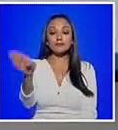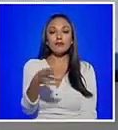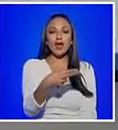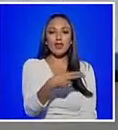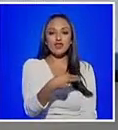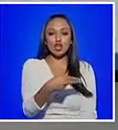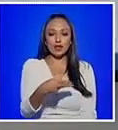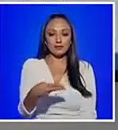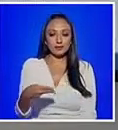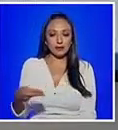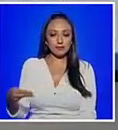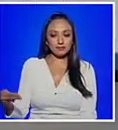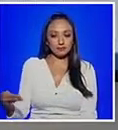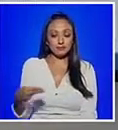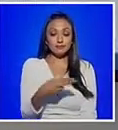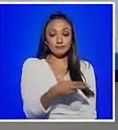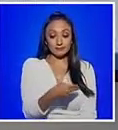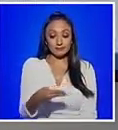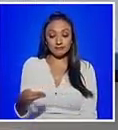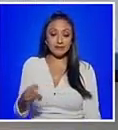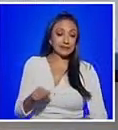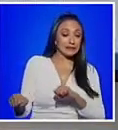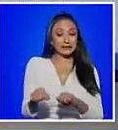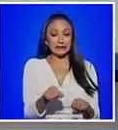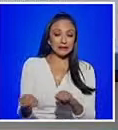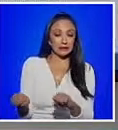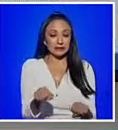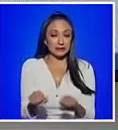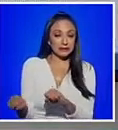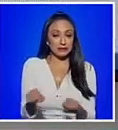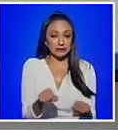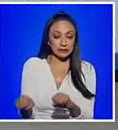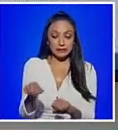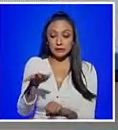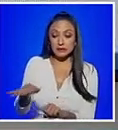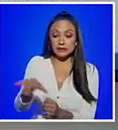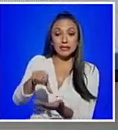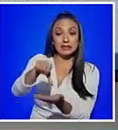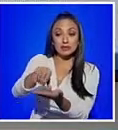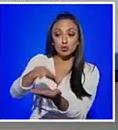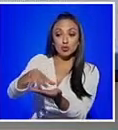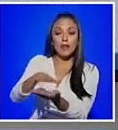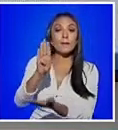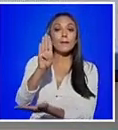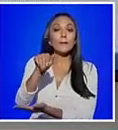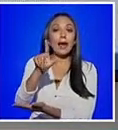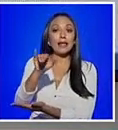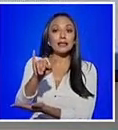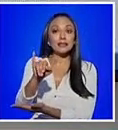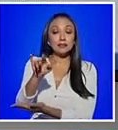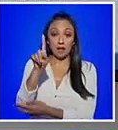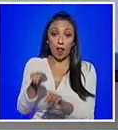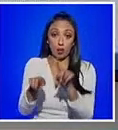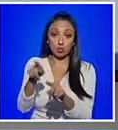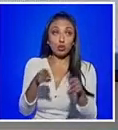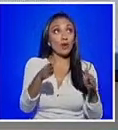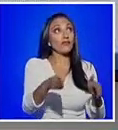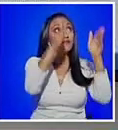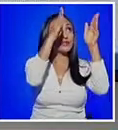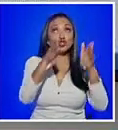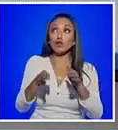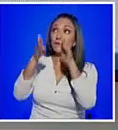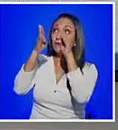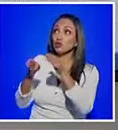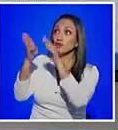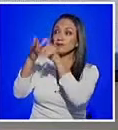de 5.55 sacudió la isla de Bali. Varios edificios resultaron dañados con grietas en las paredes debido